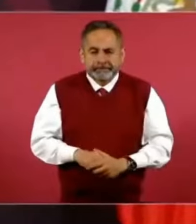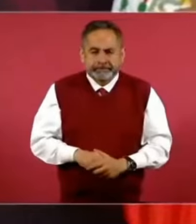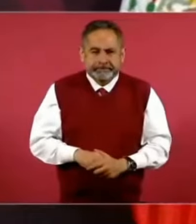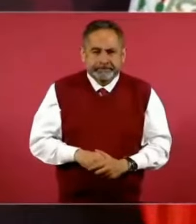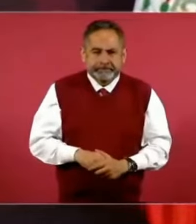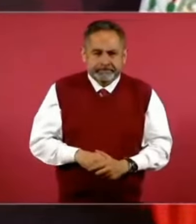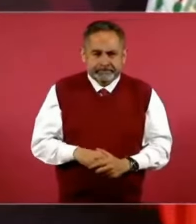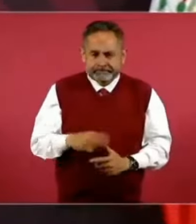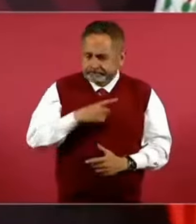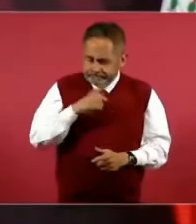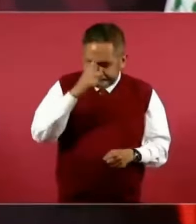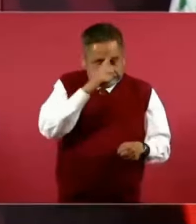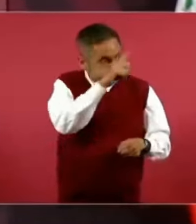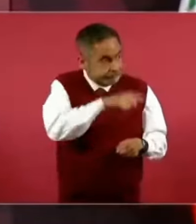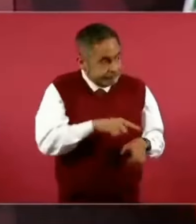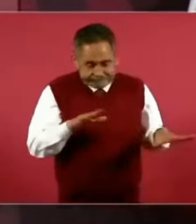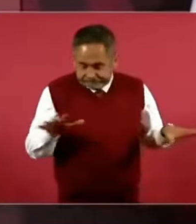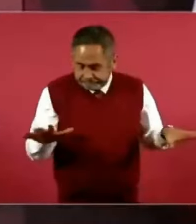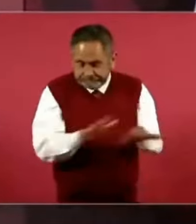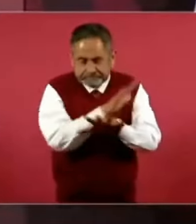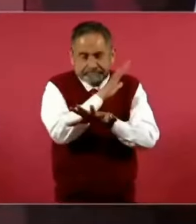hay que cambiar eso.